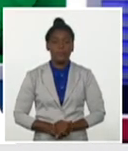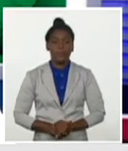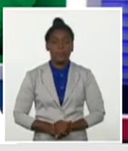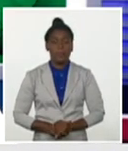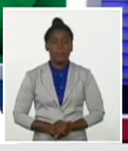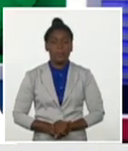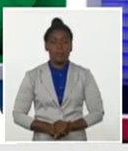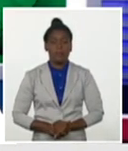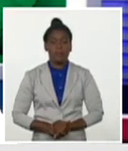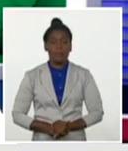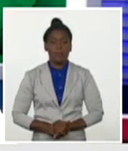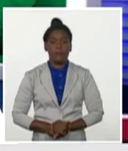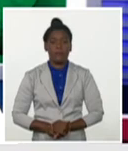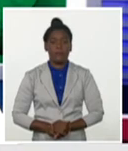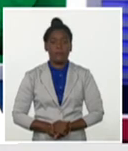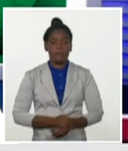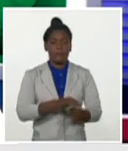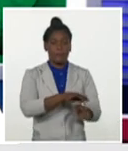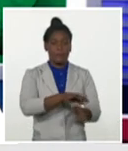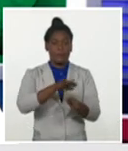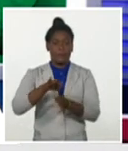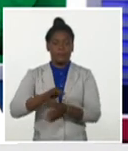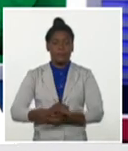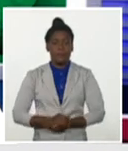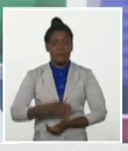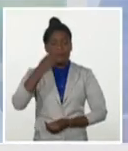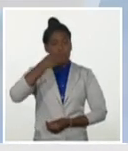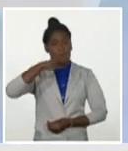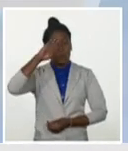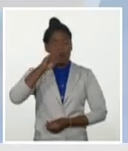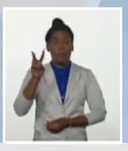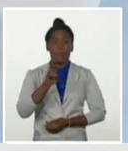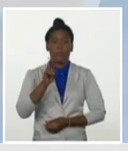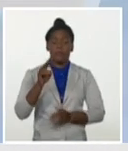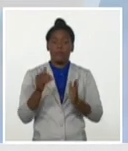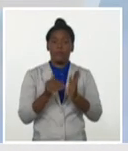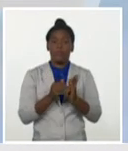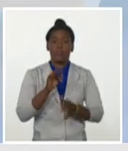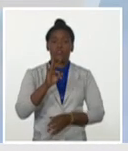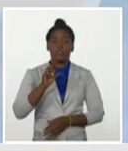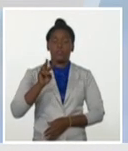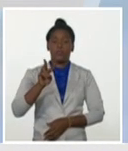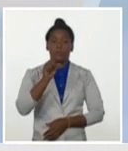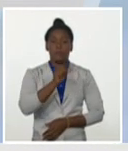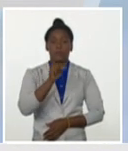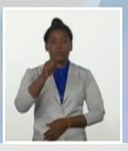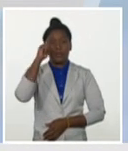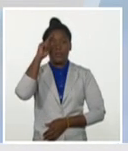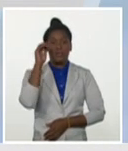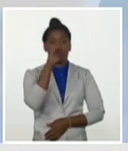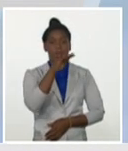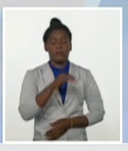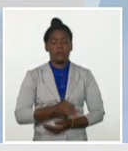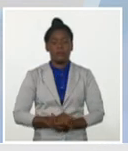Bueno, de esta forma Cuba, con 22.082 pacientes ingresados,